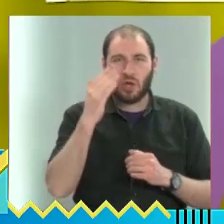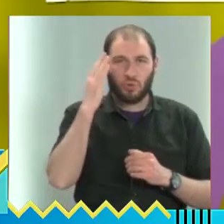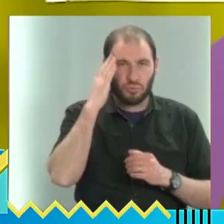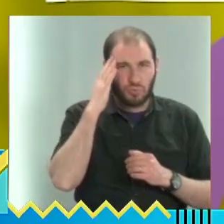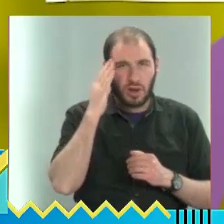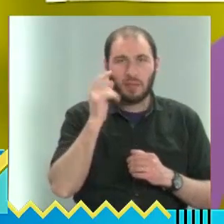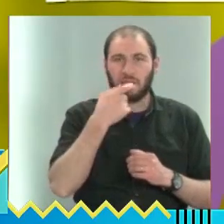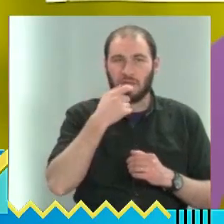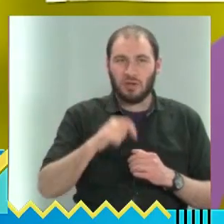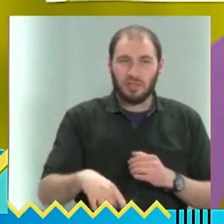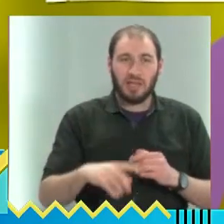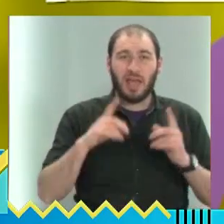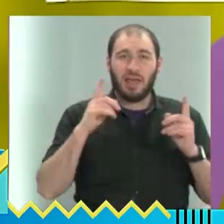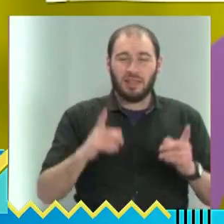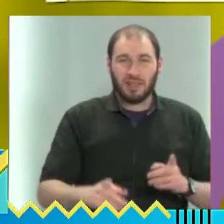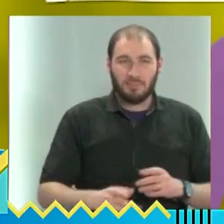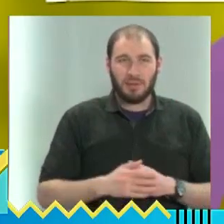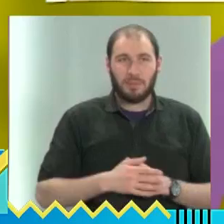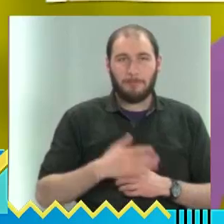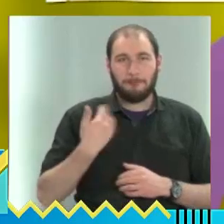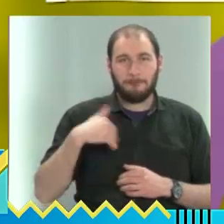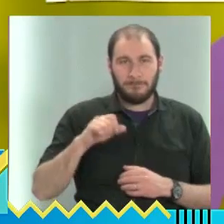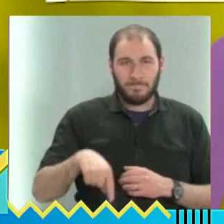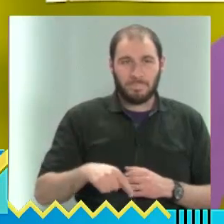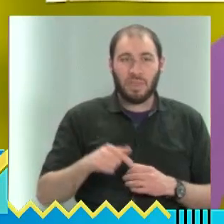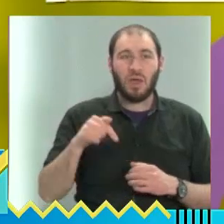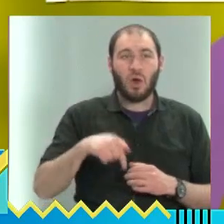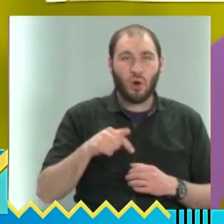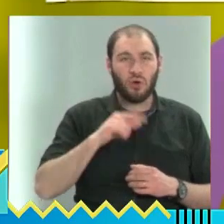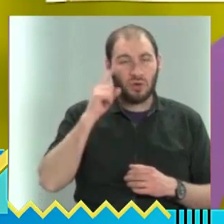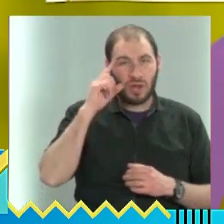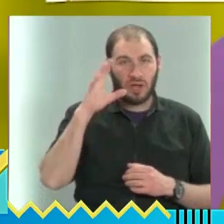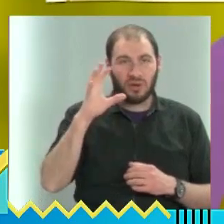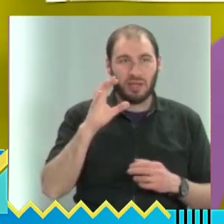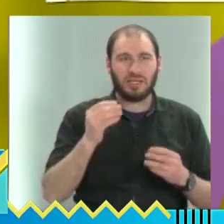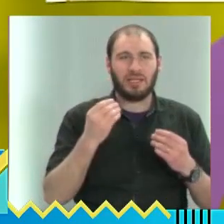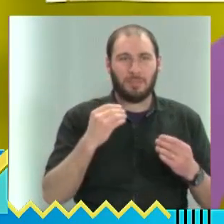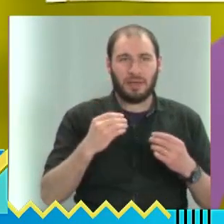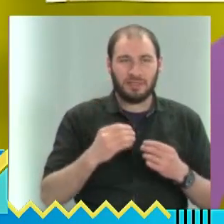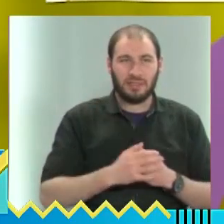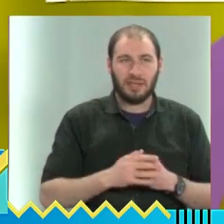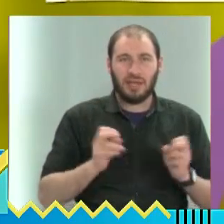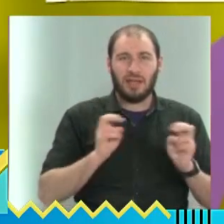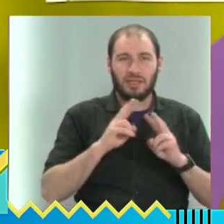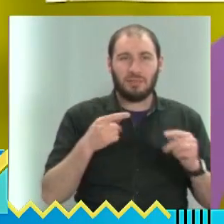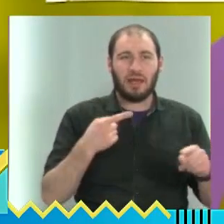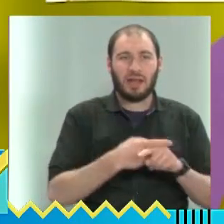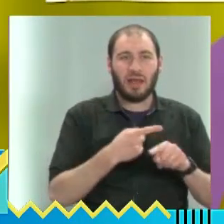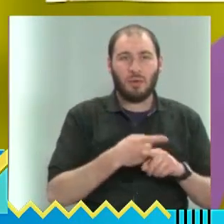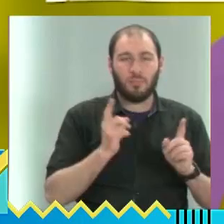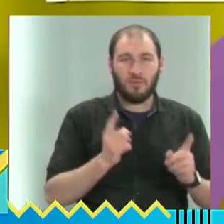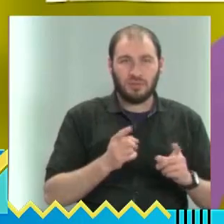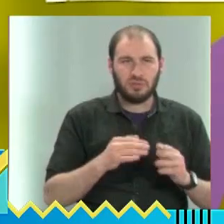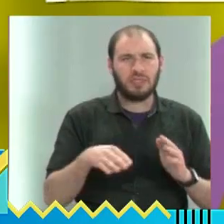cultural de la provincia de Mendoza y también por supuesto del país. Hoy no nos podemos quedar afuera de lo que está pasando en relación al reclamo